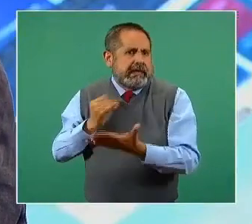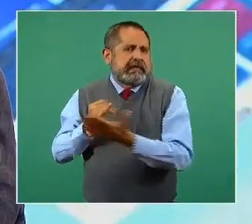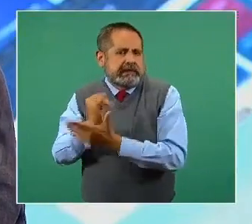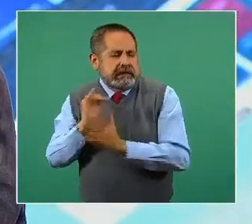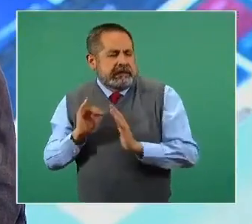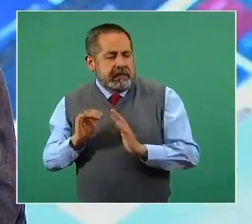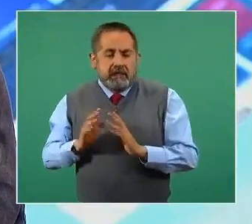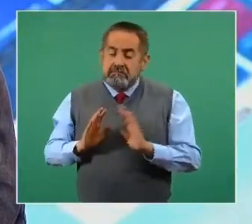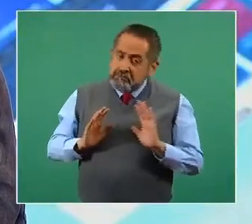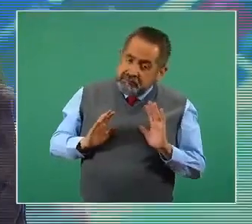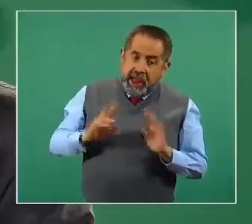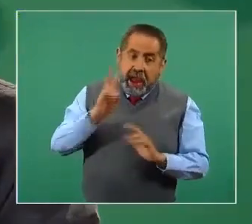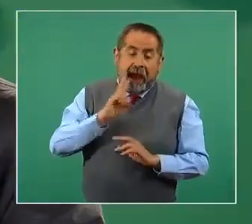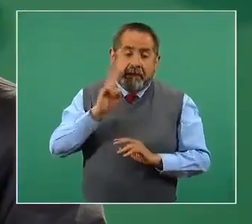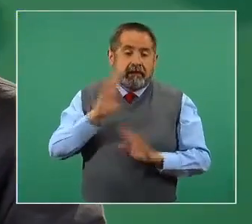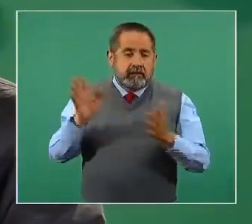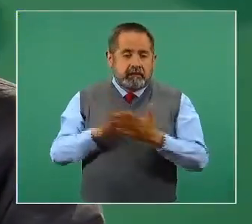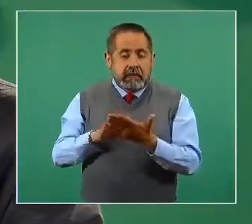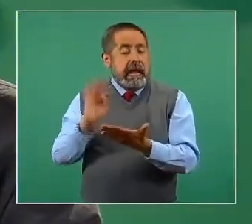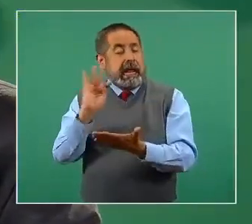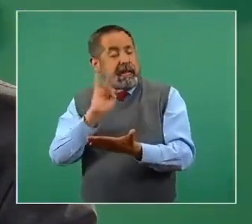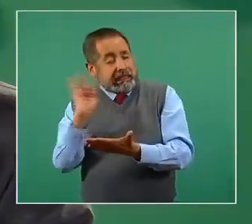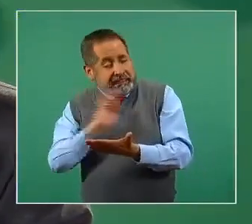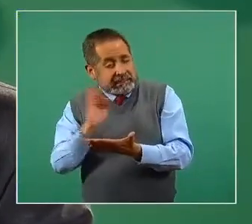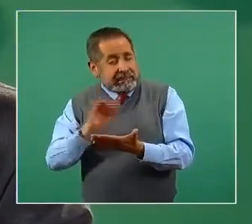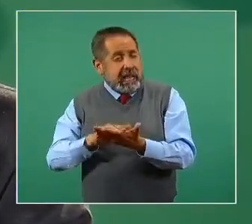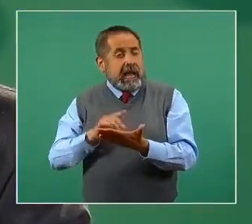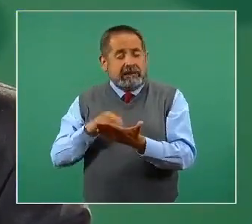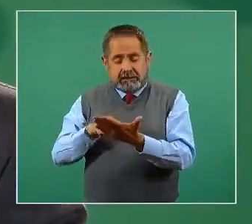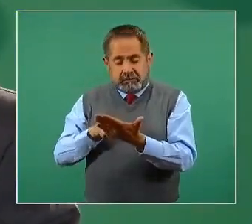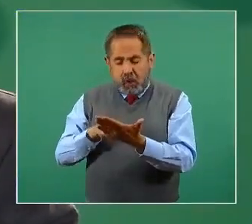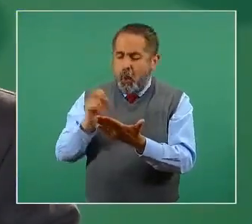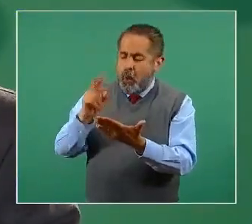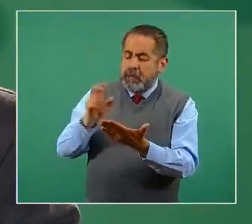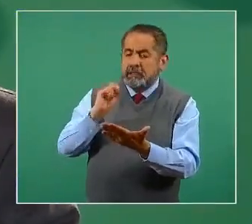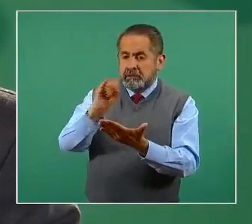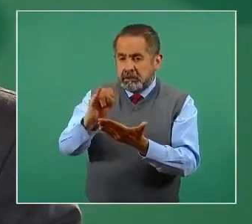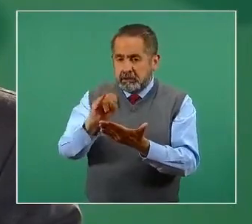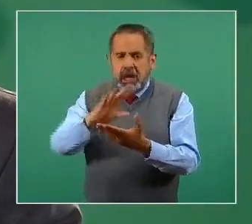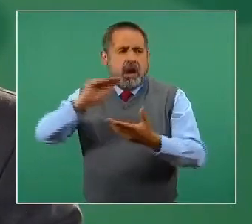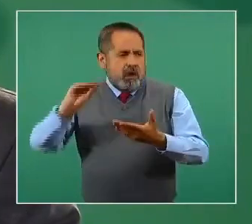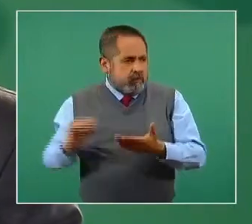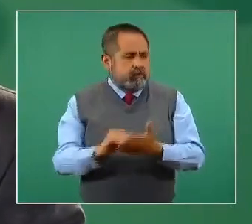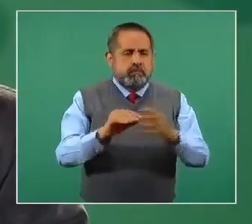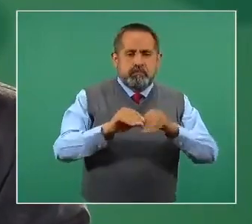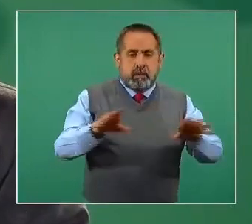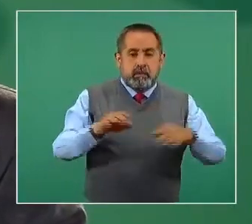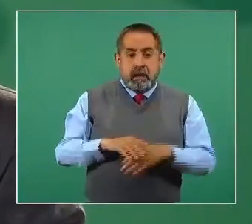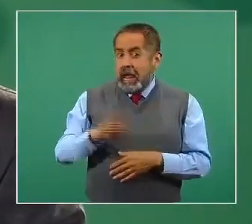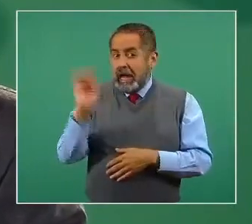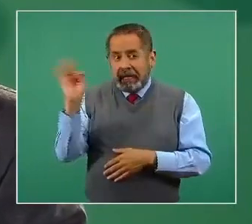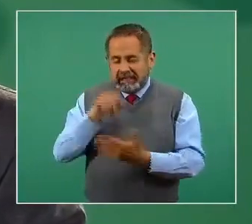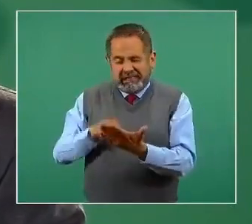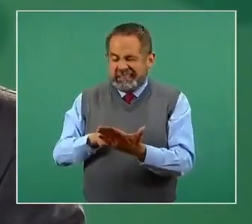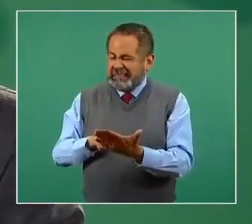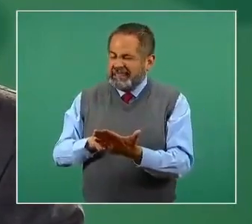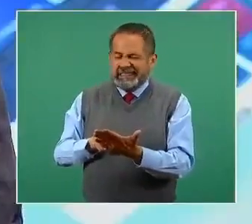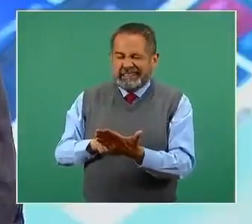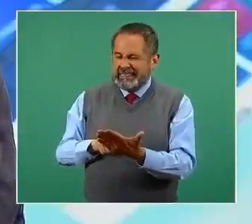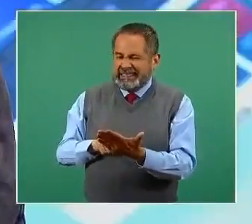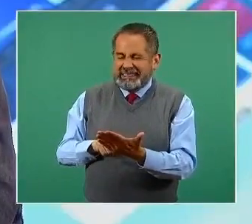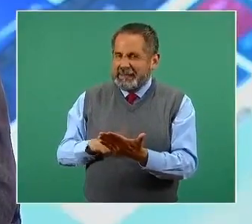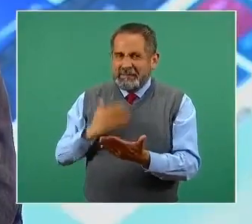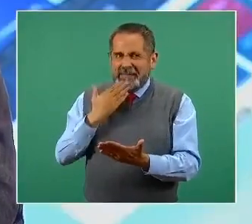y si es que es suficiente para tomar una decisión favorable, pues que la incorporemos. Si no es suficiente o no